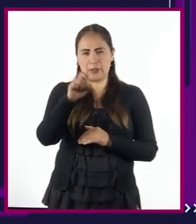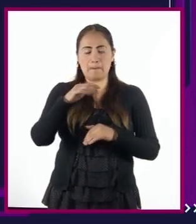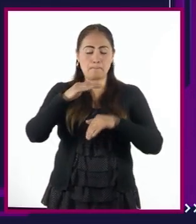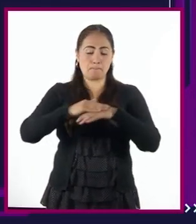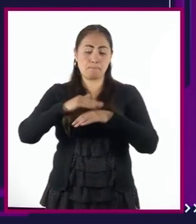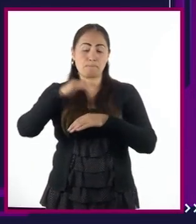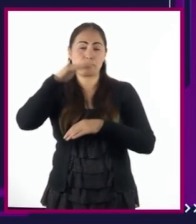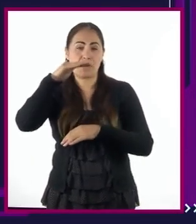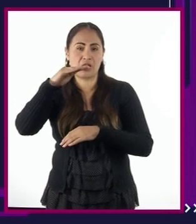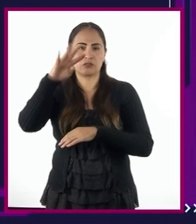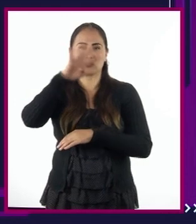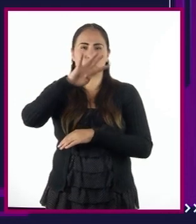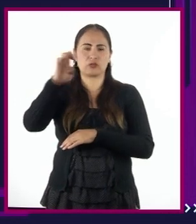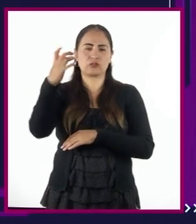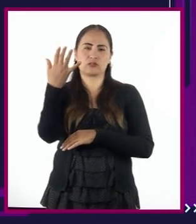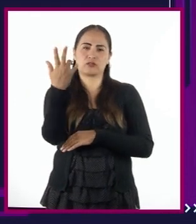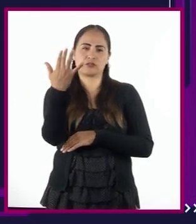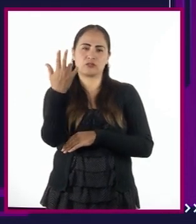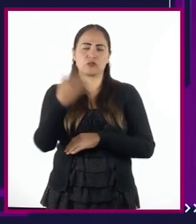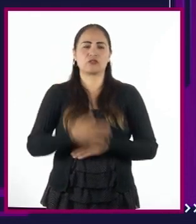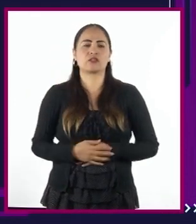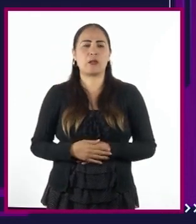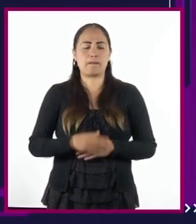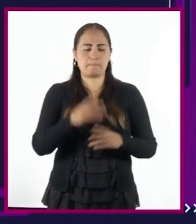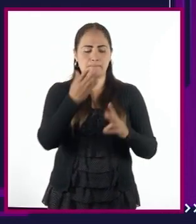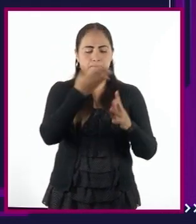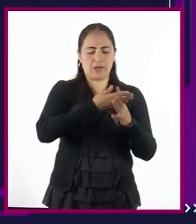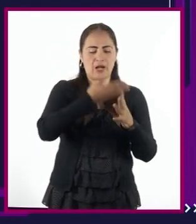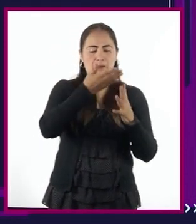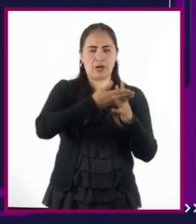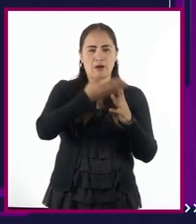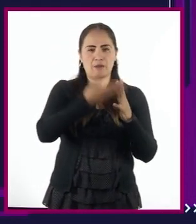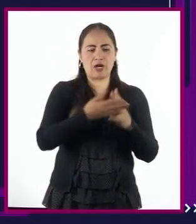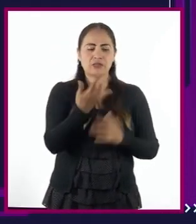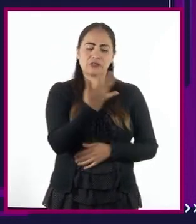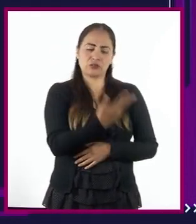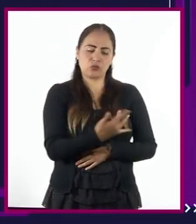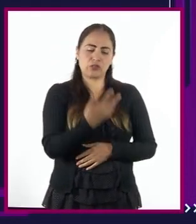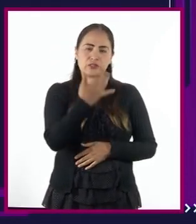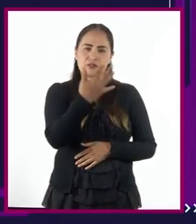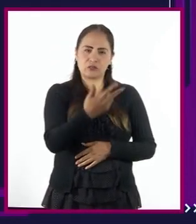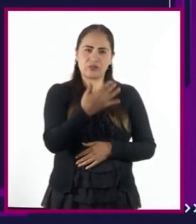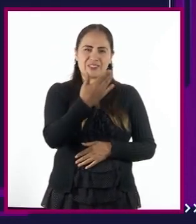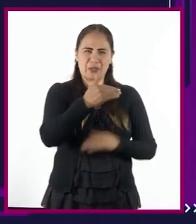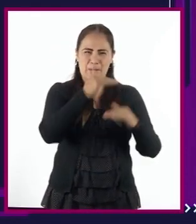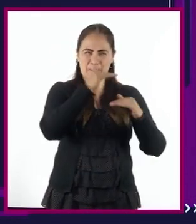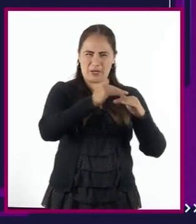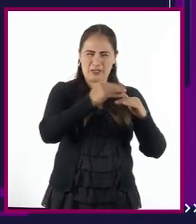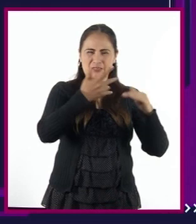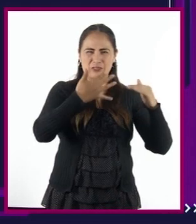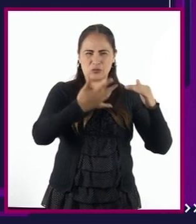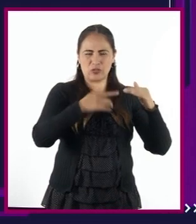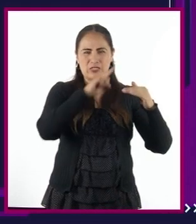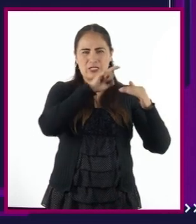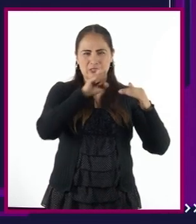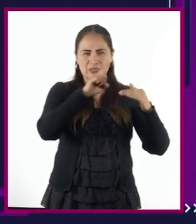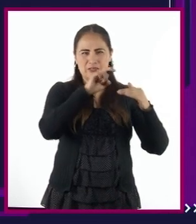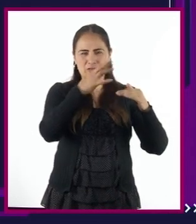es 450, haremos intervalos de 50 personas, como lo pueden observar en la